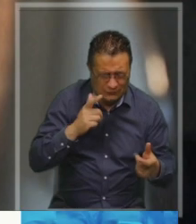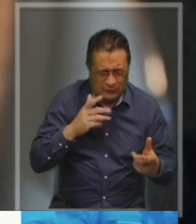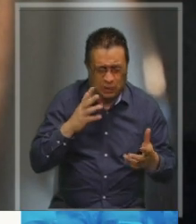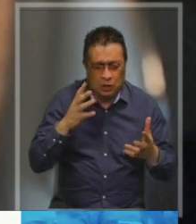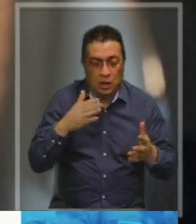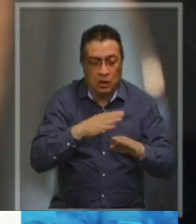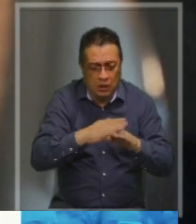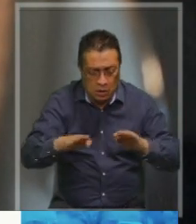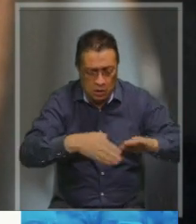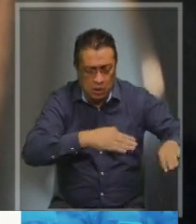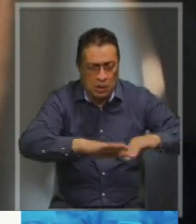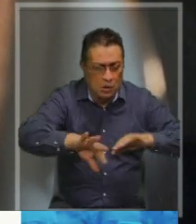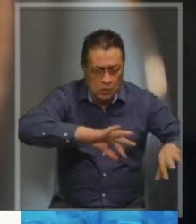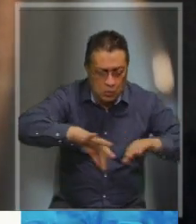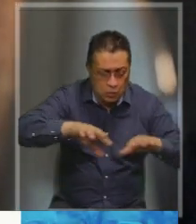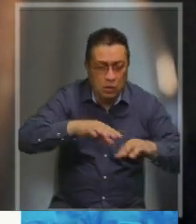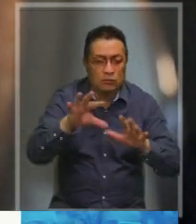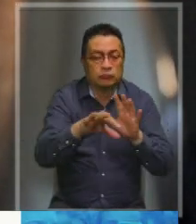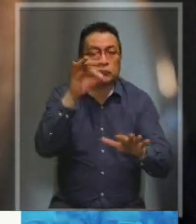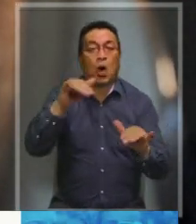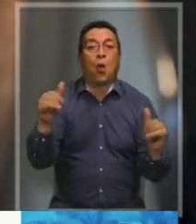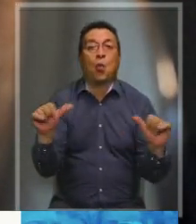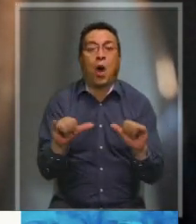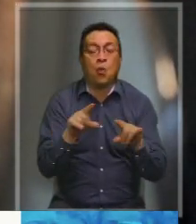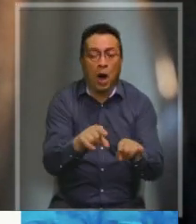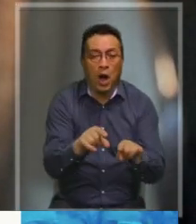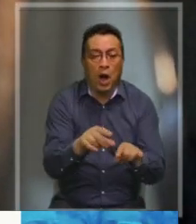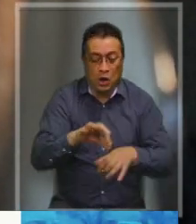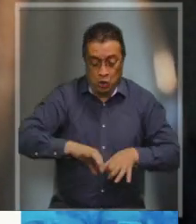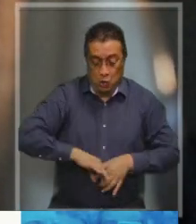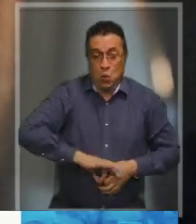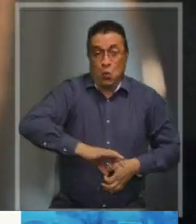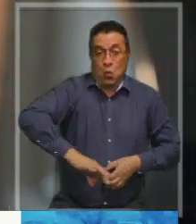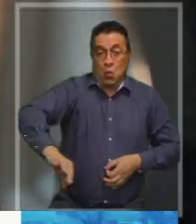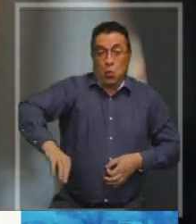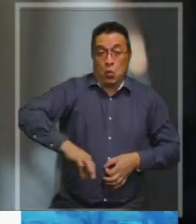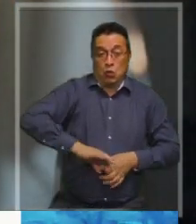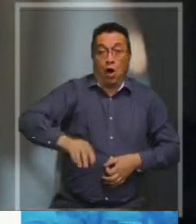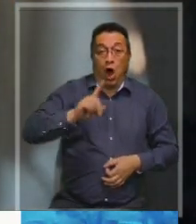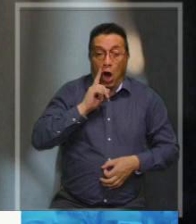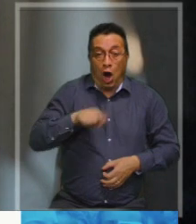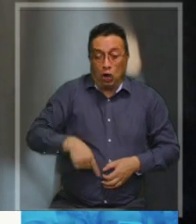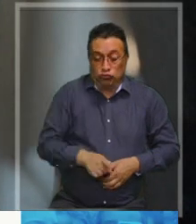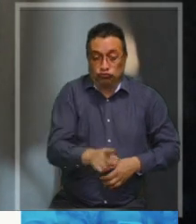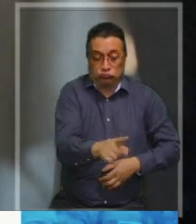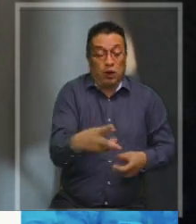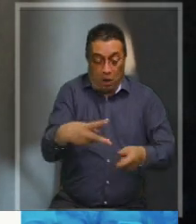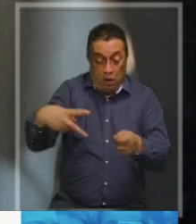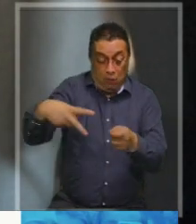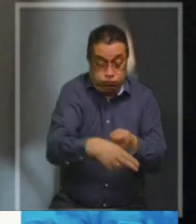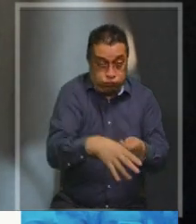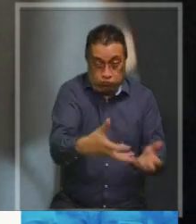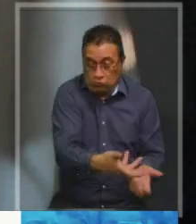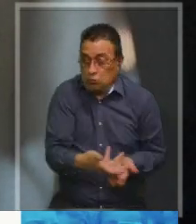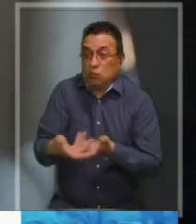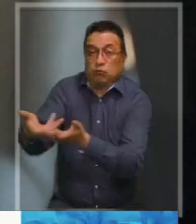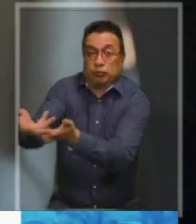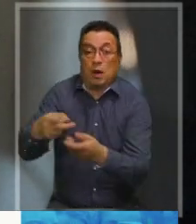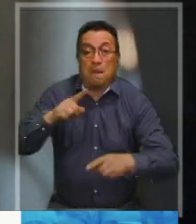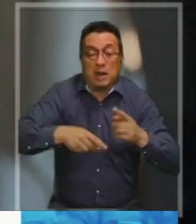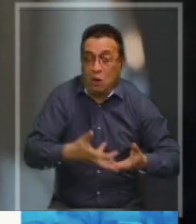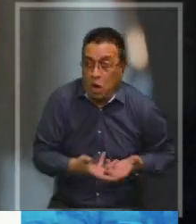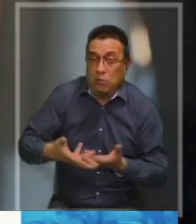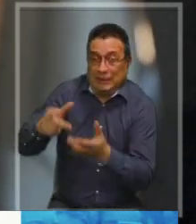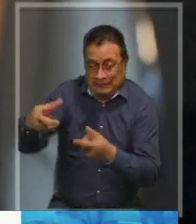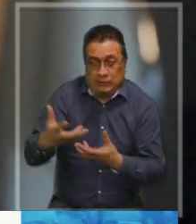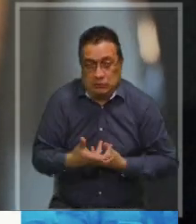y limpiamos el polvo y encontramos a la bebé todavía atada por el cordón umbilical. Así que lo cortamos y se la dimos a mi primo, y